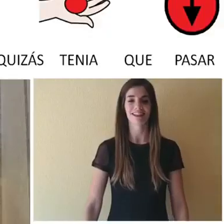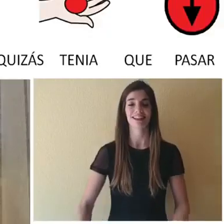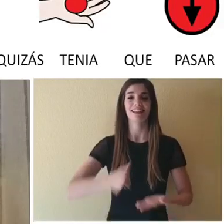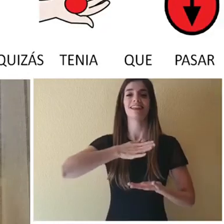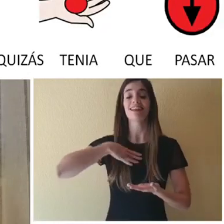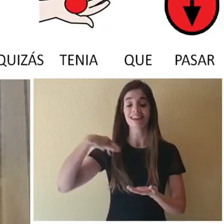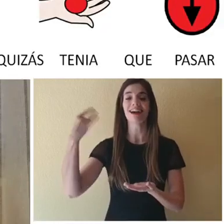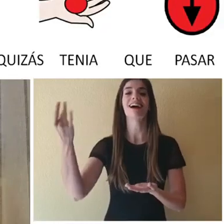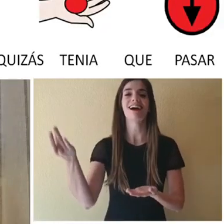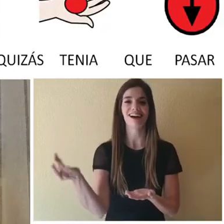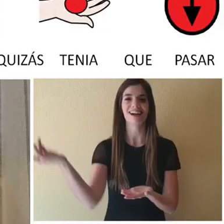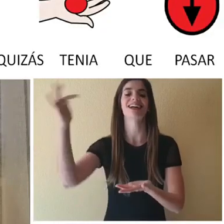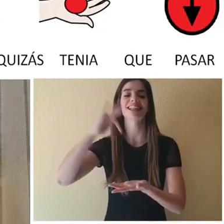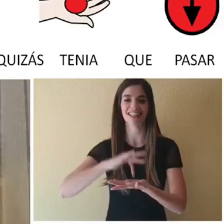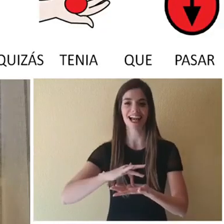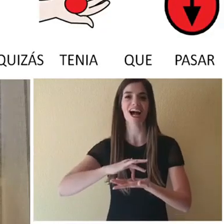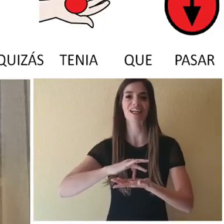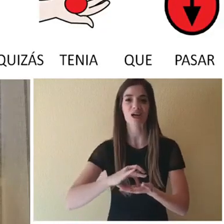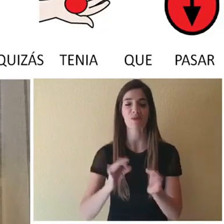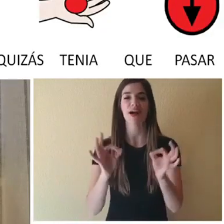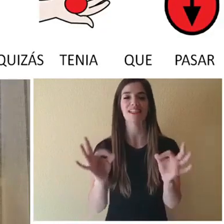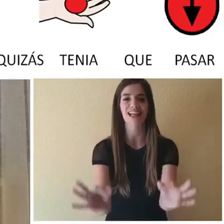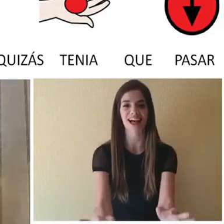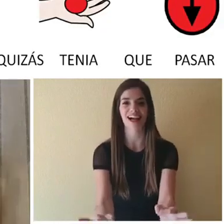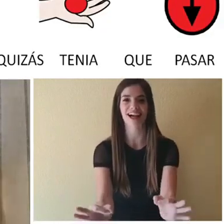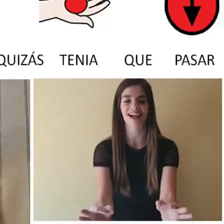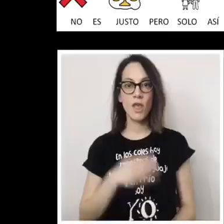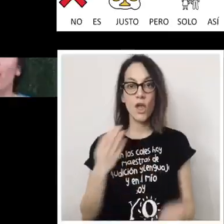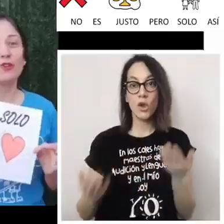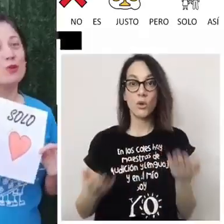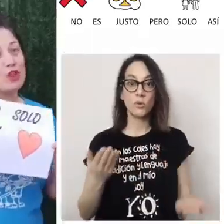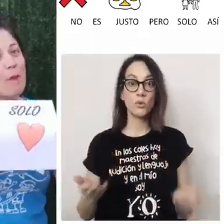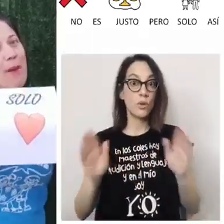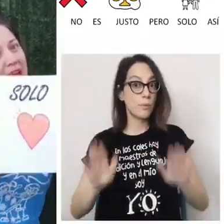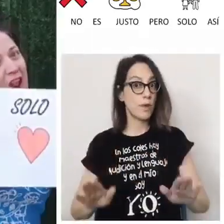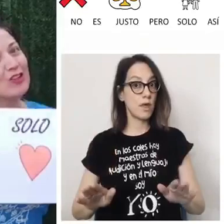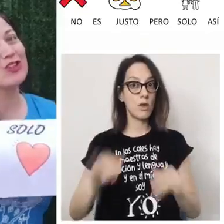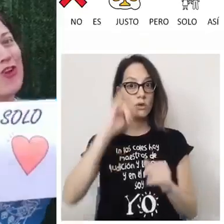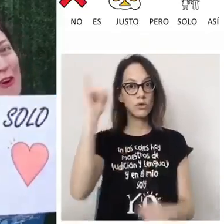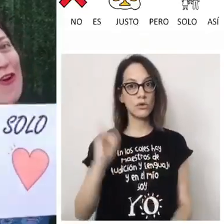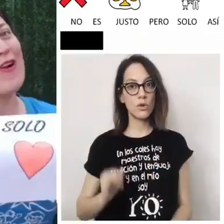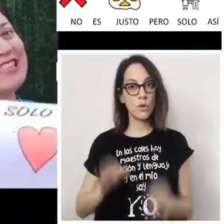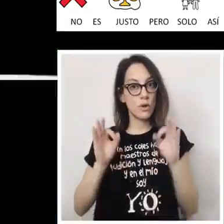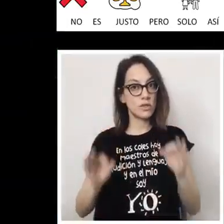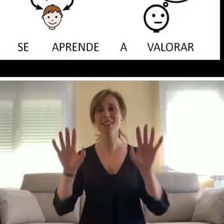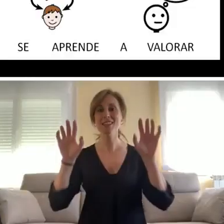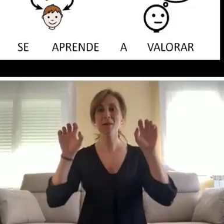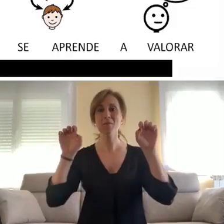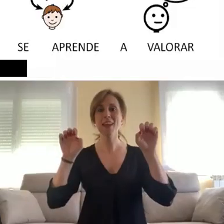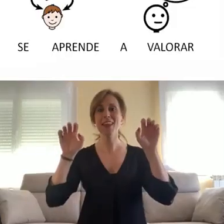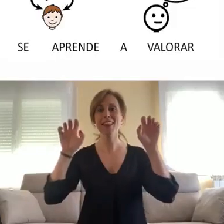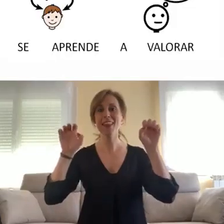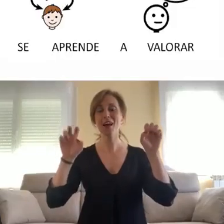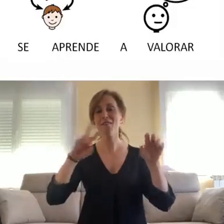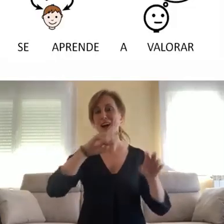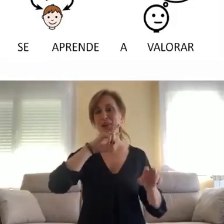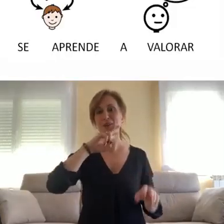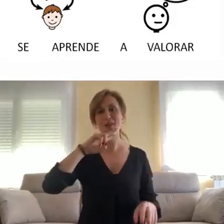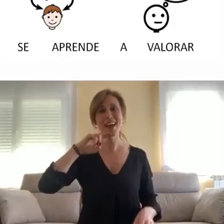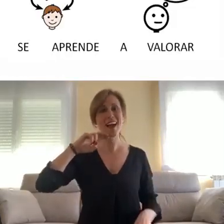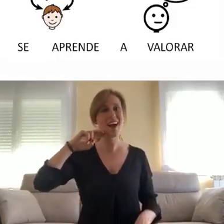reír. Quizás tenía que pasar, no es justo, pero solo así se aprende